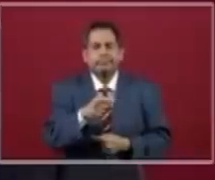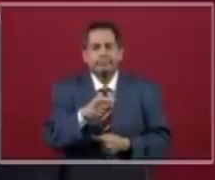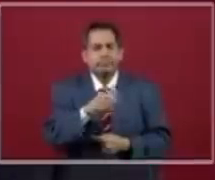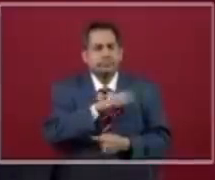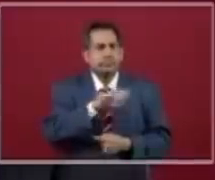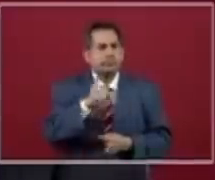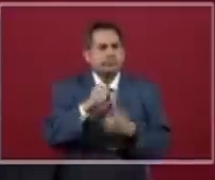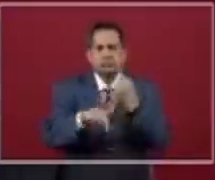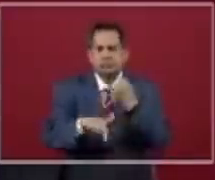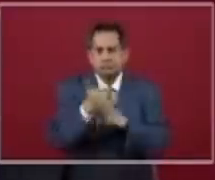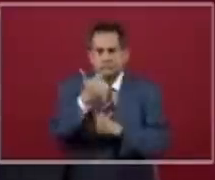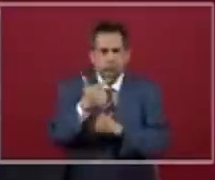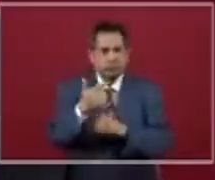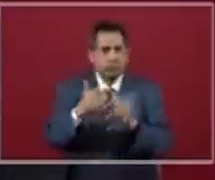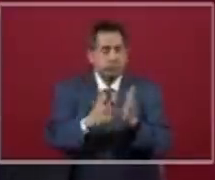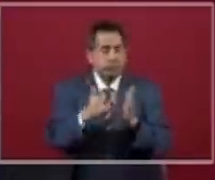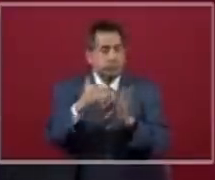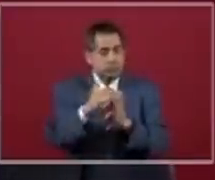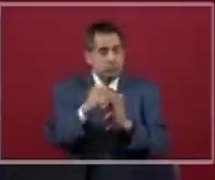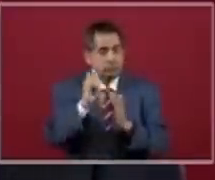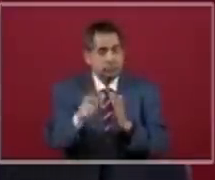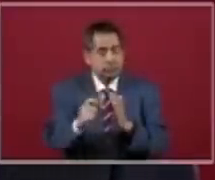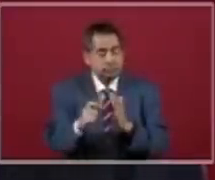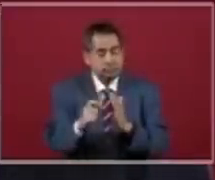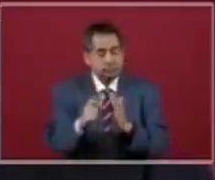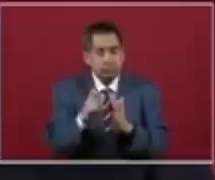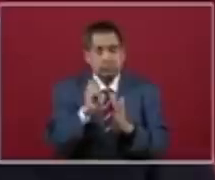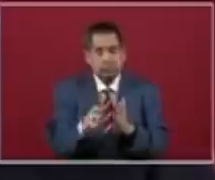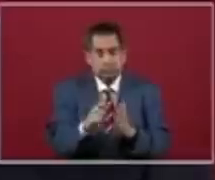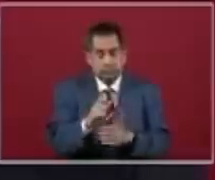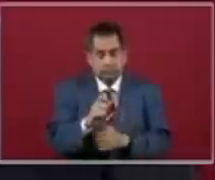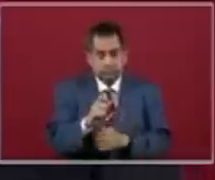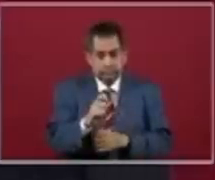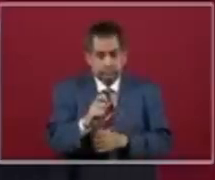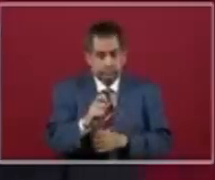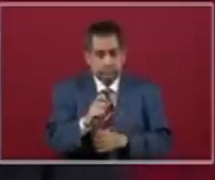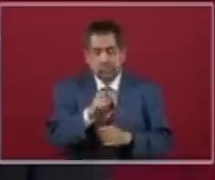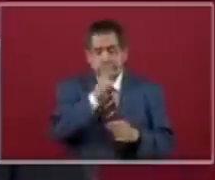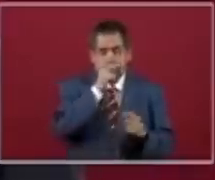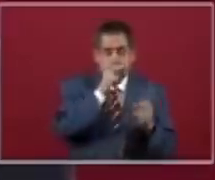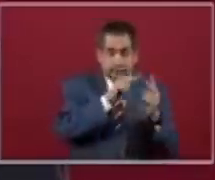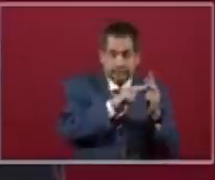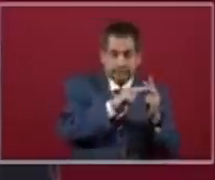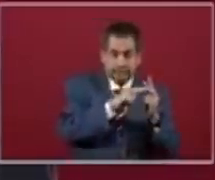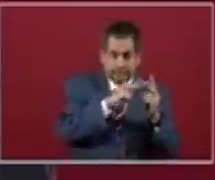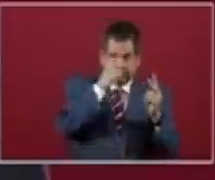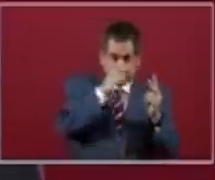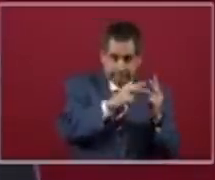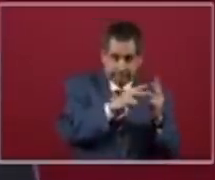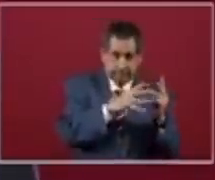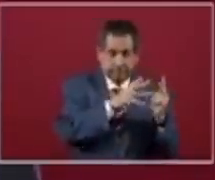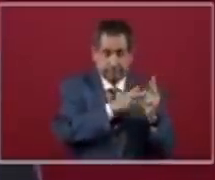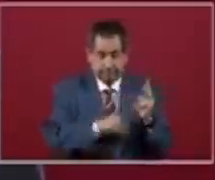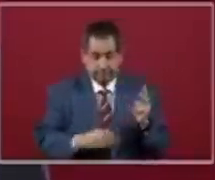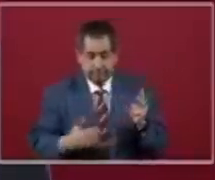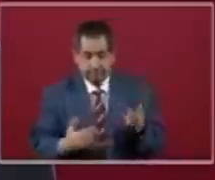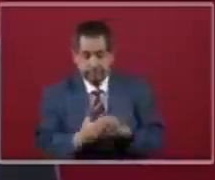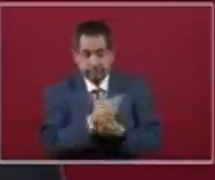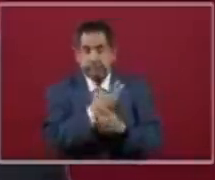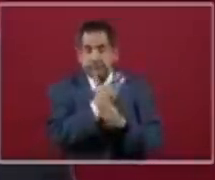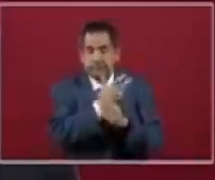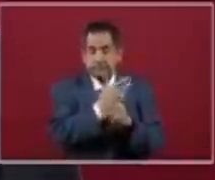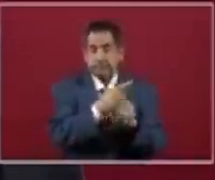otros 12 millones que son hijos de padres